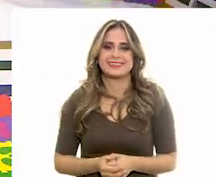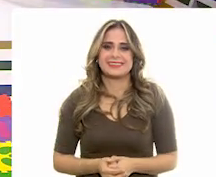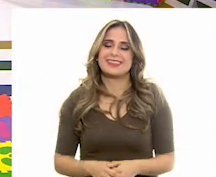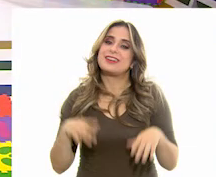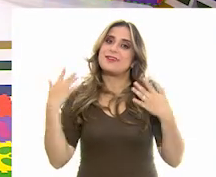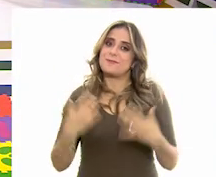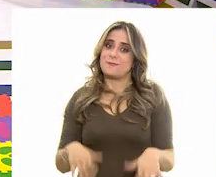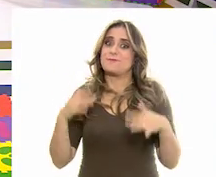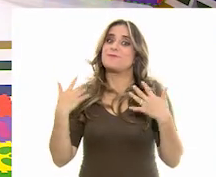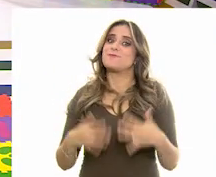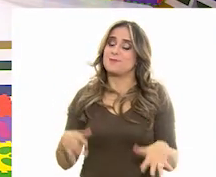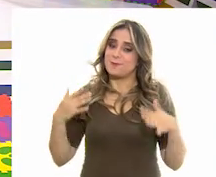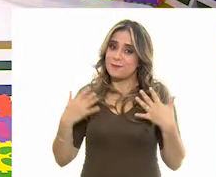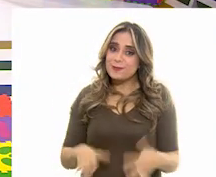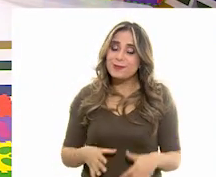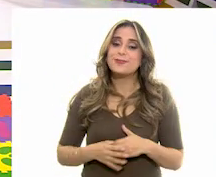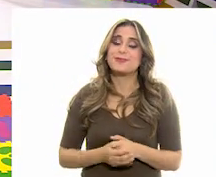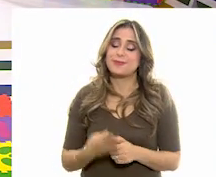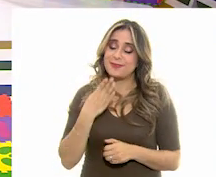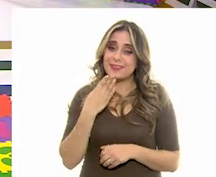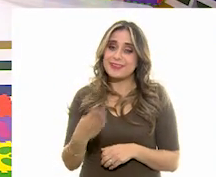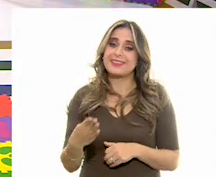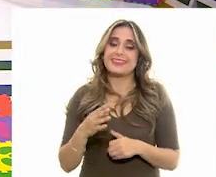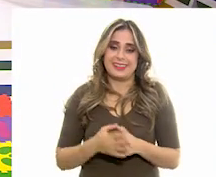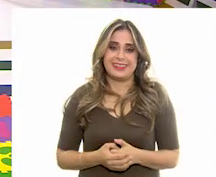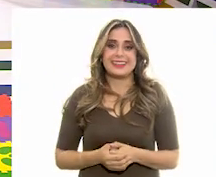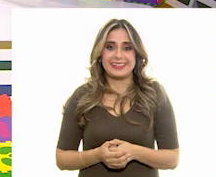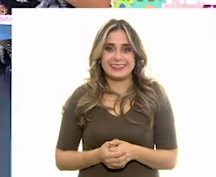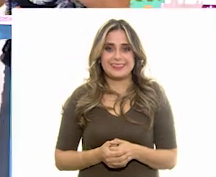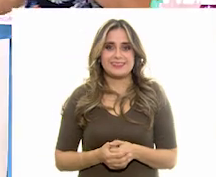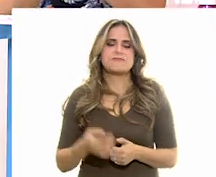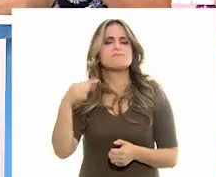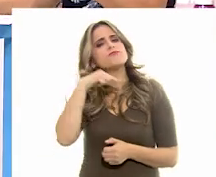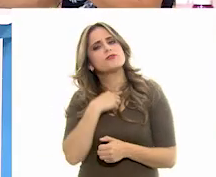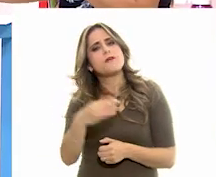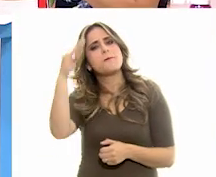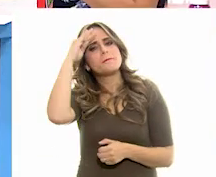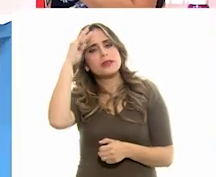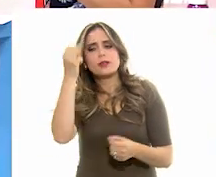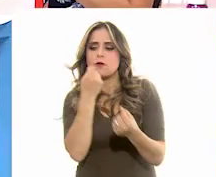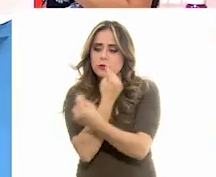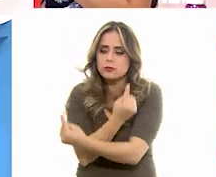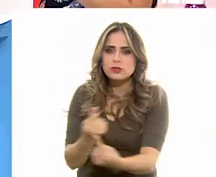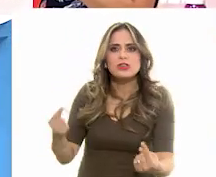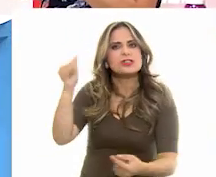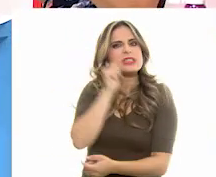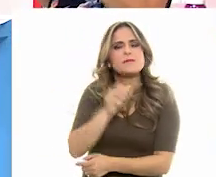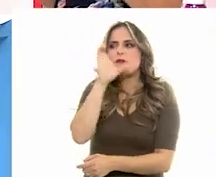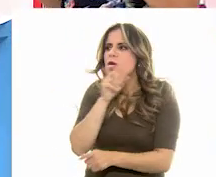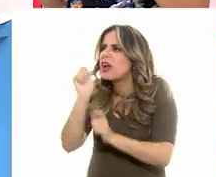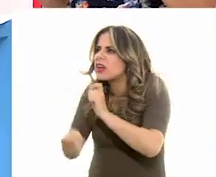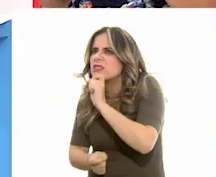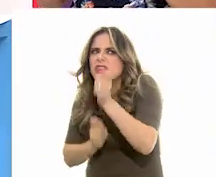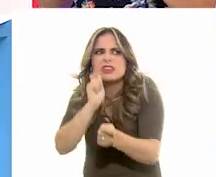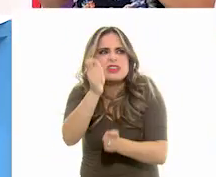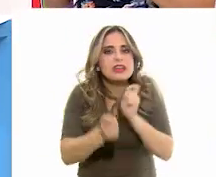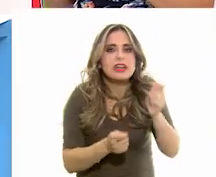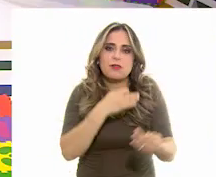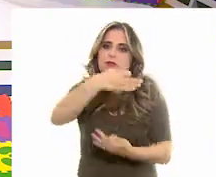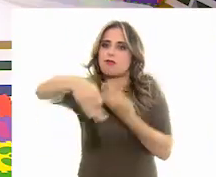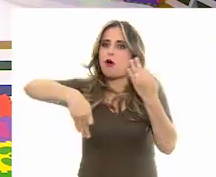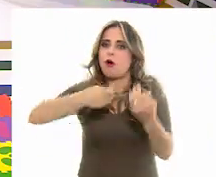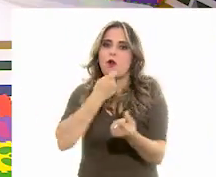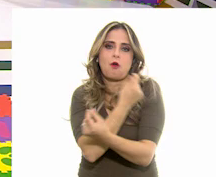¡Ay, mi maestra! A ver. Muy bien. Y yo creo que nuestros niños son bien curiosos. ¿Sí? Todos. Porque